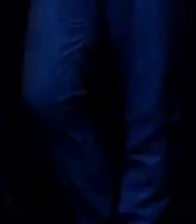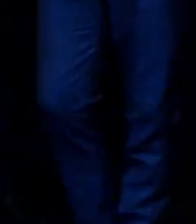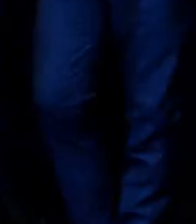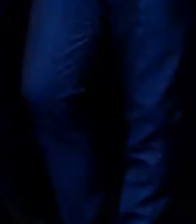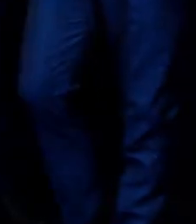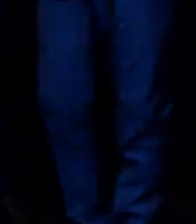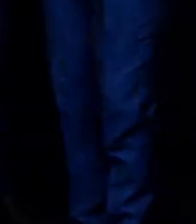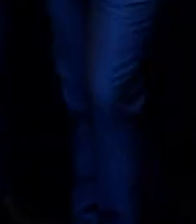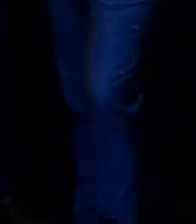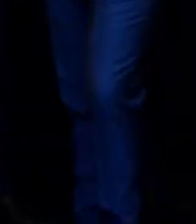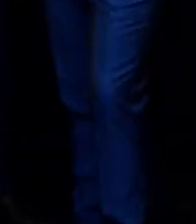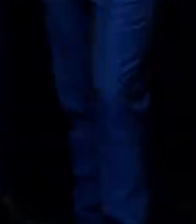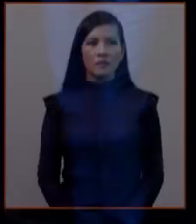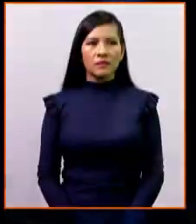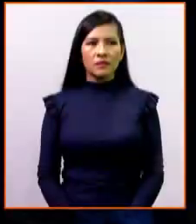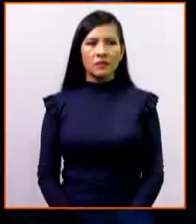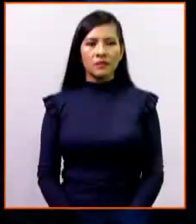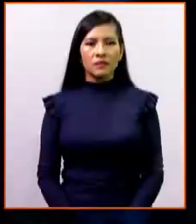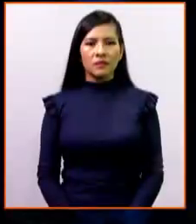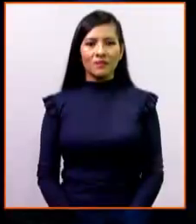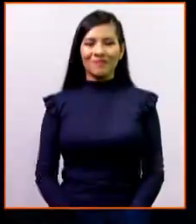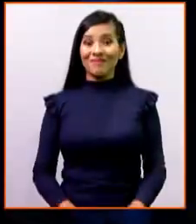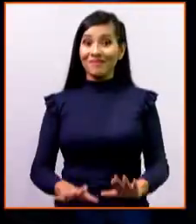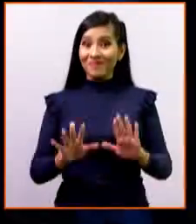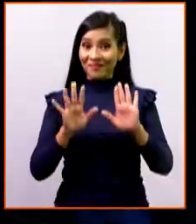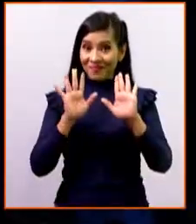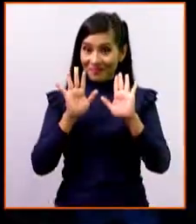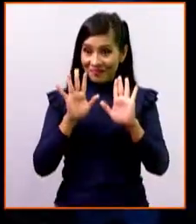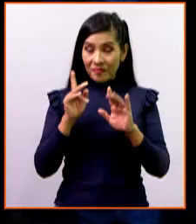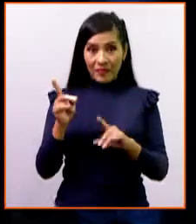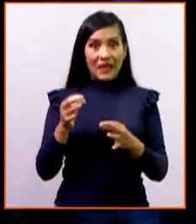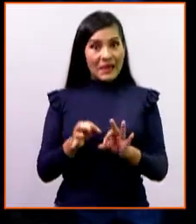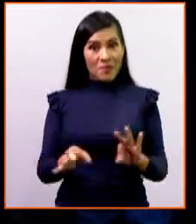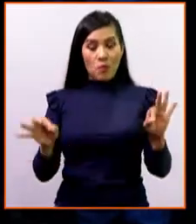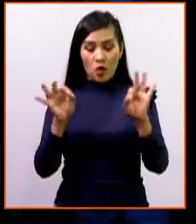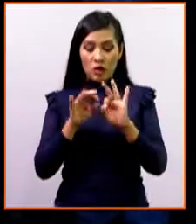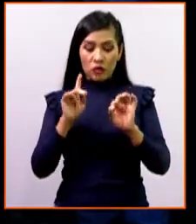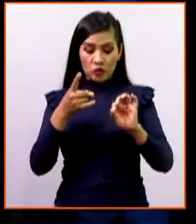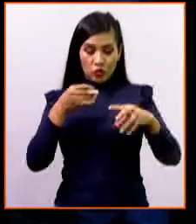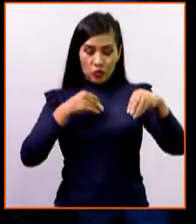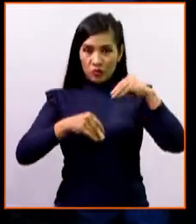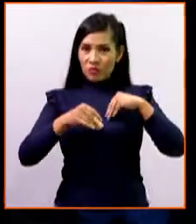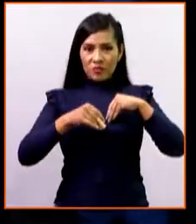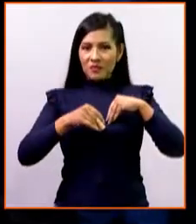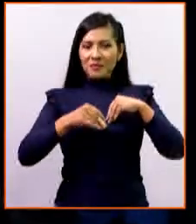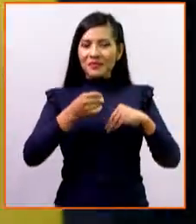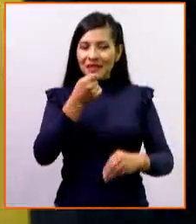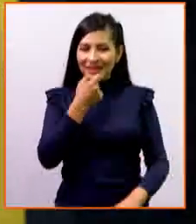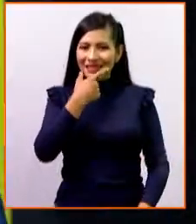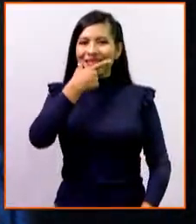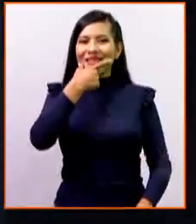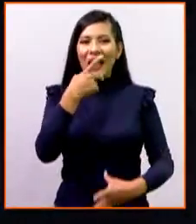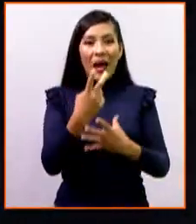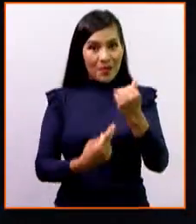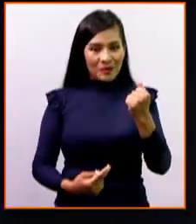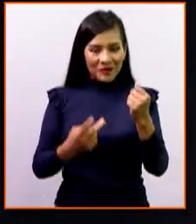el... Y además, ojo con la sonrisa, ¿no? Me lo han pinchado bien. A ver,